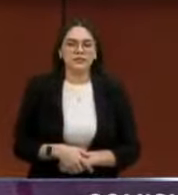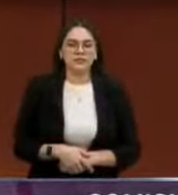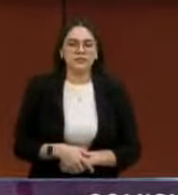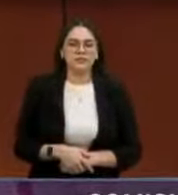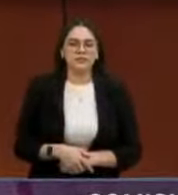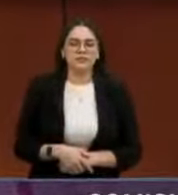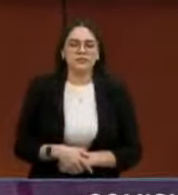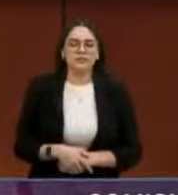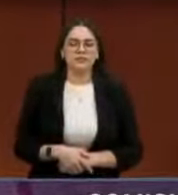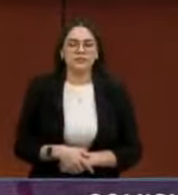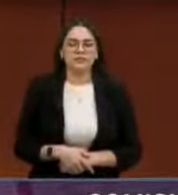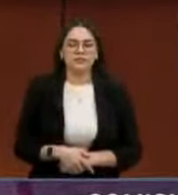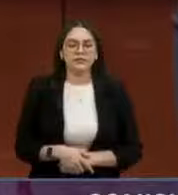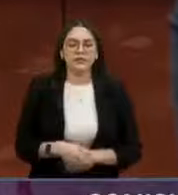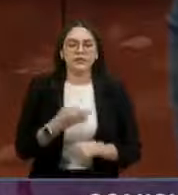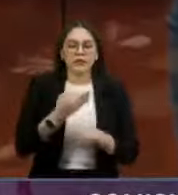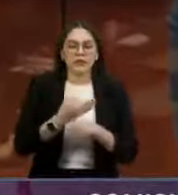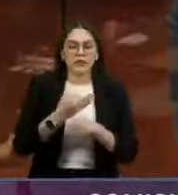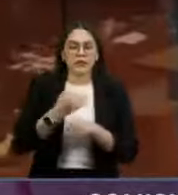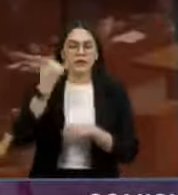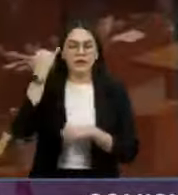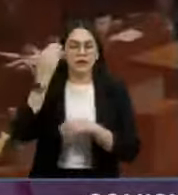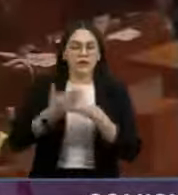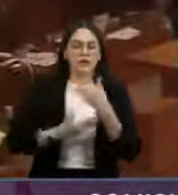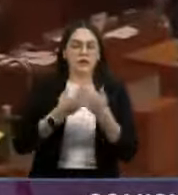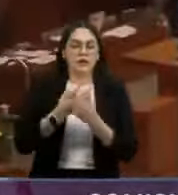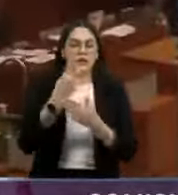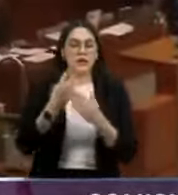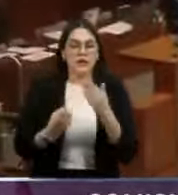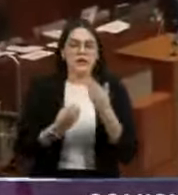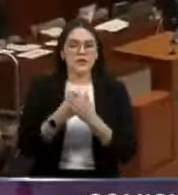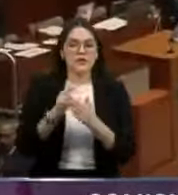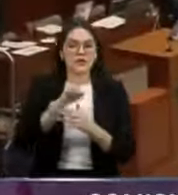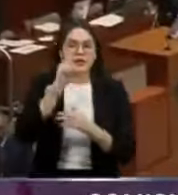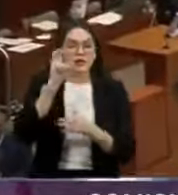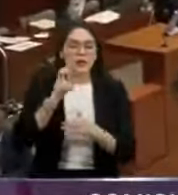que esta búsqueda de la justicia